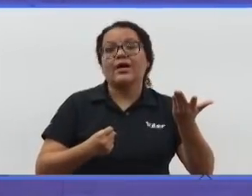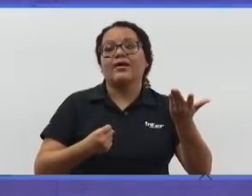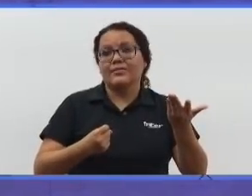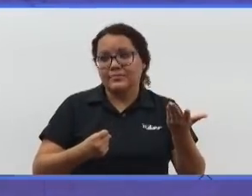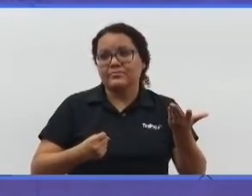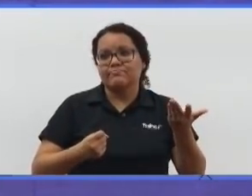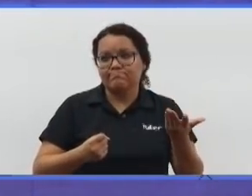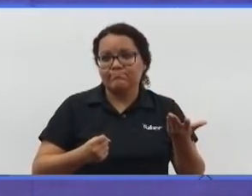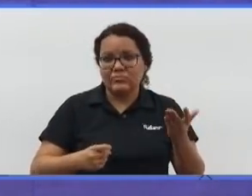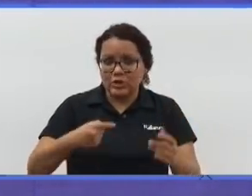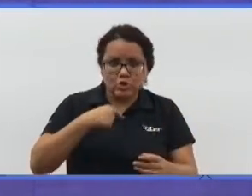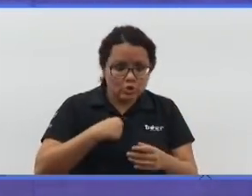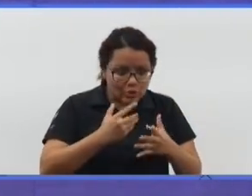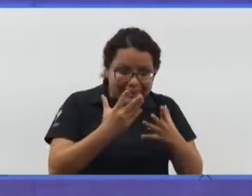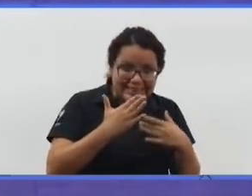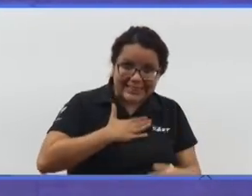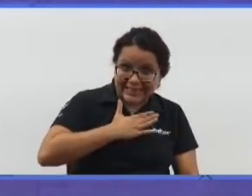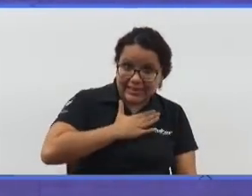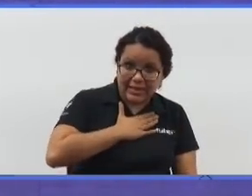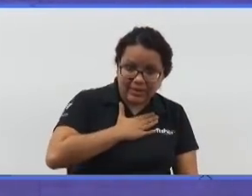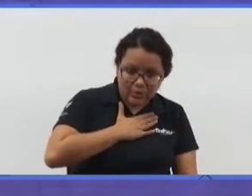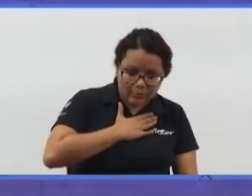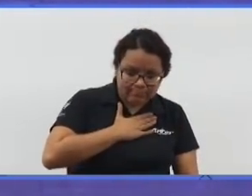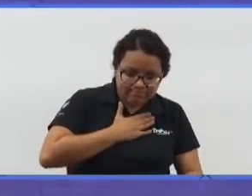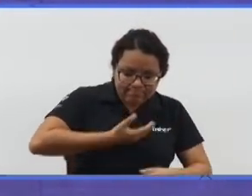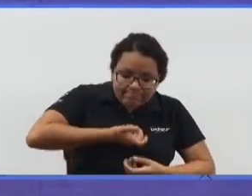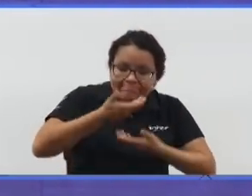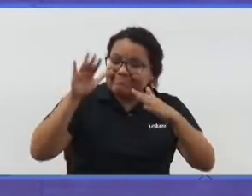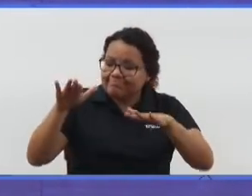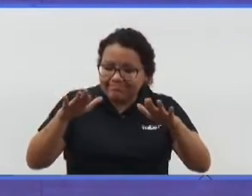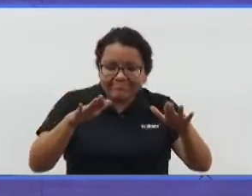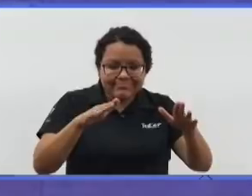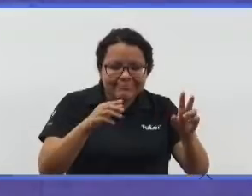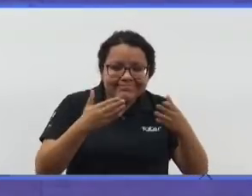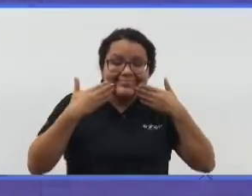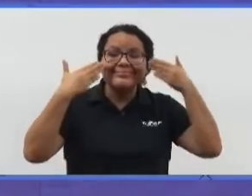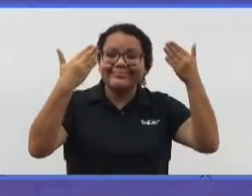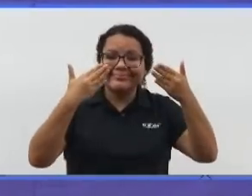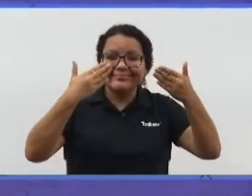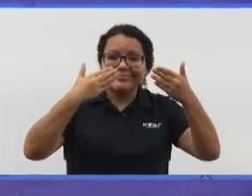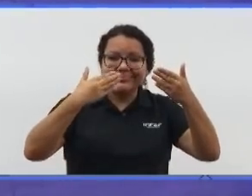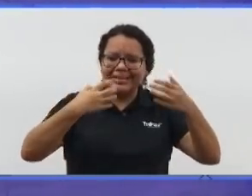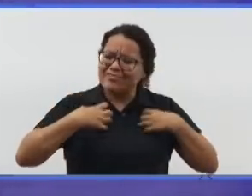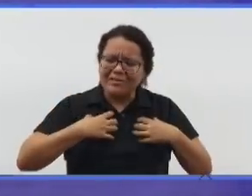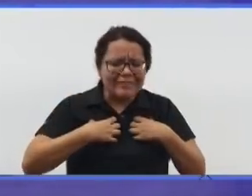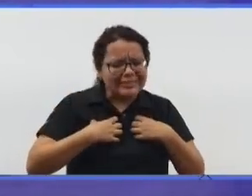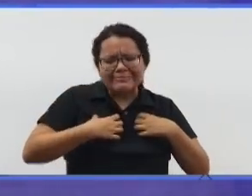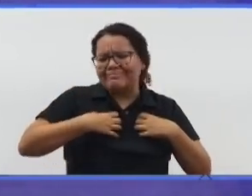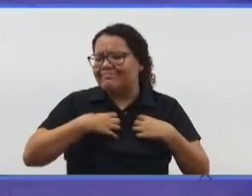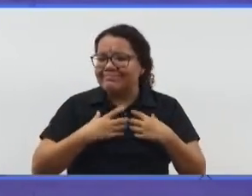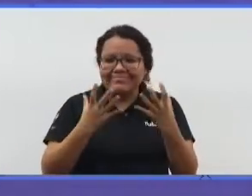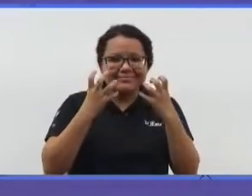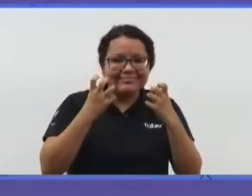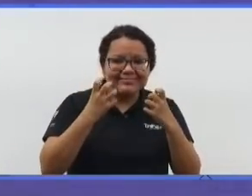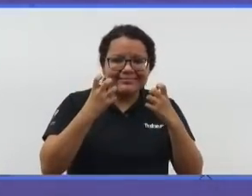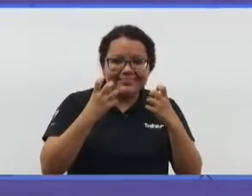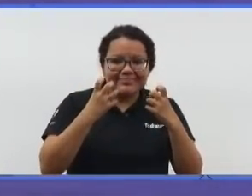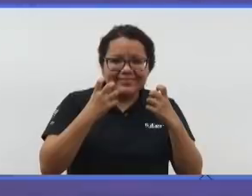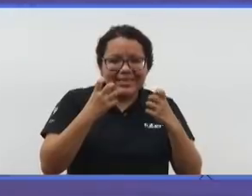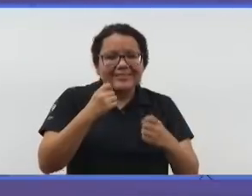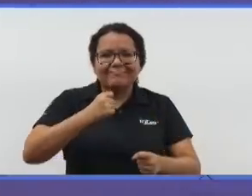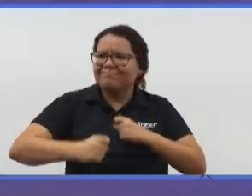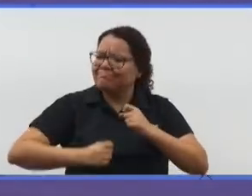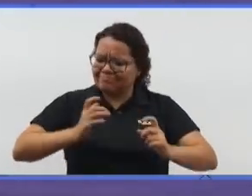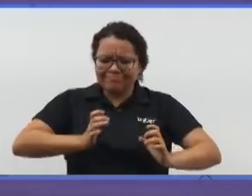que lo que yo tengo esa gratitud esa alegría ese gozo esas ganas de vivir esas ganas de despertarme mañana